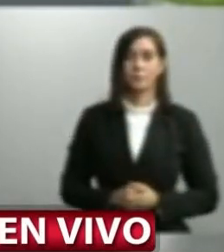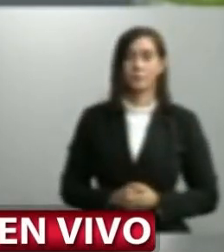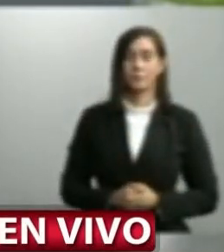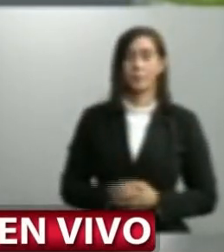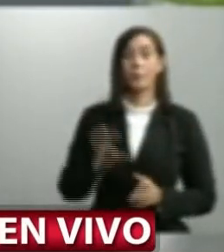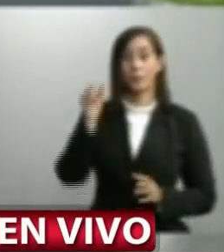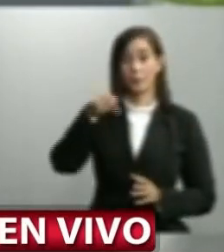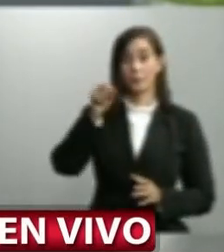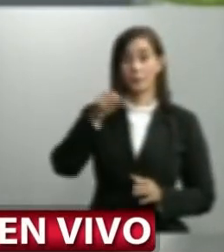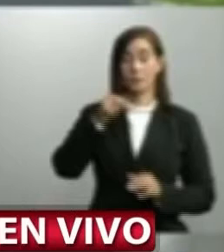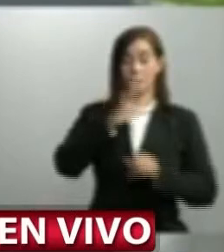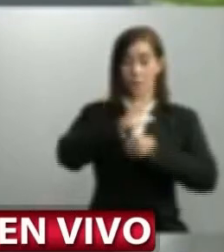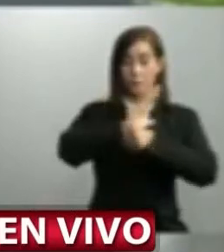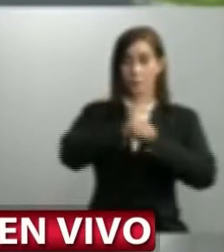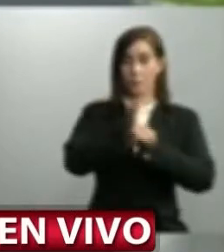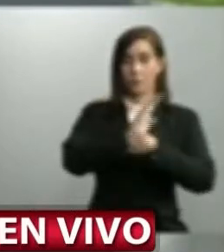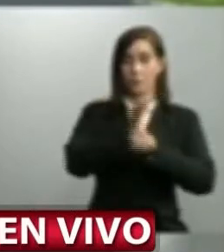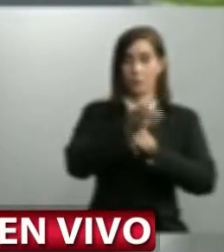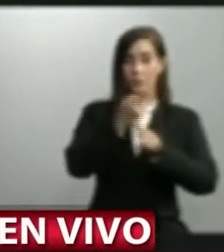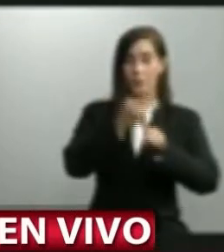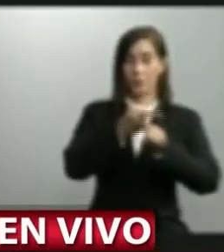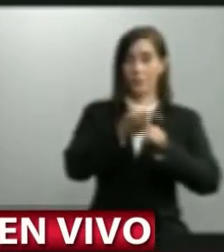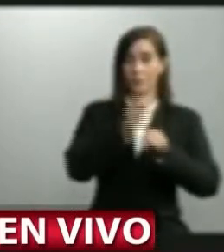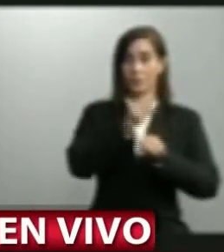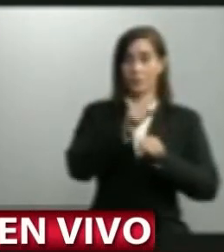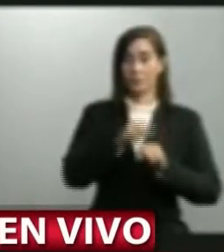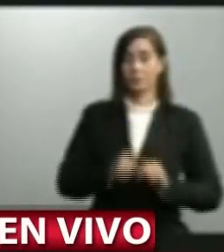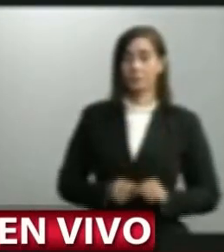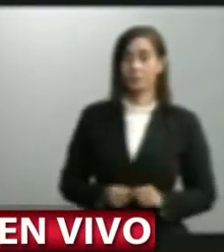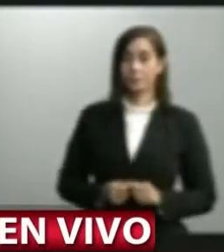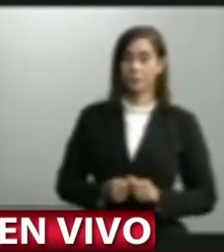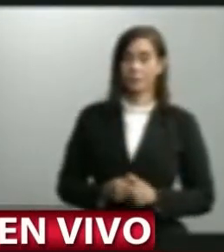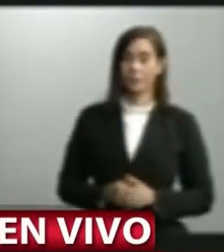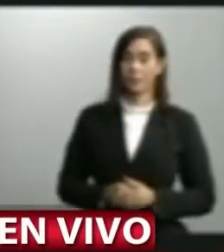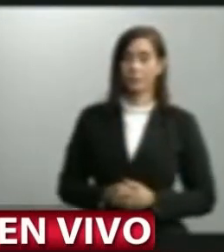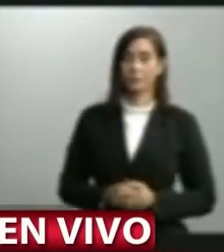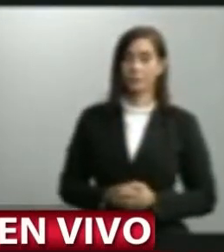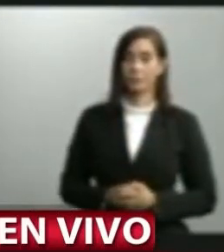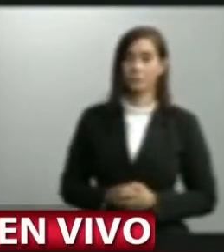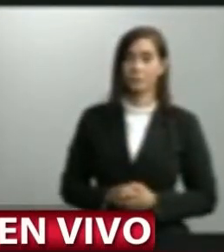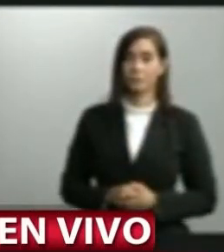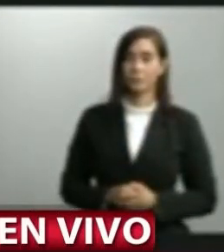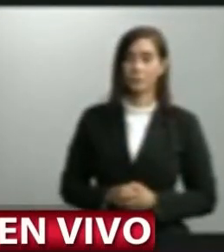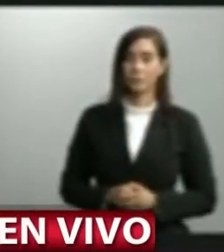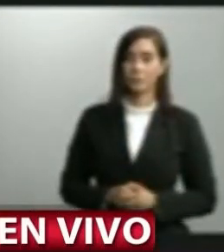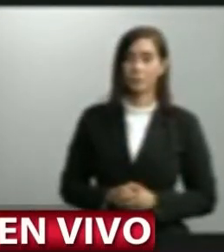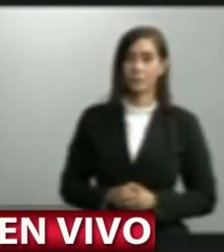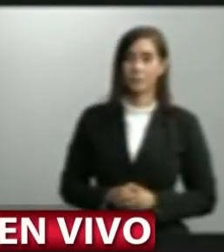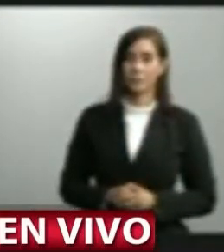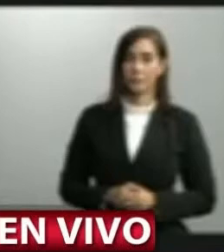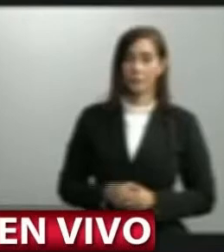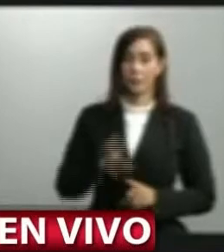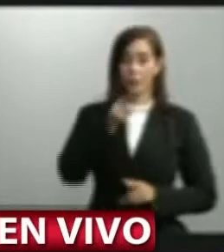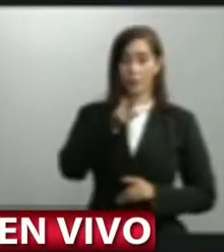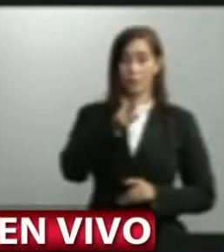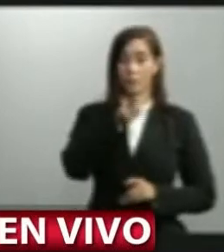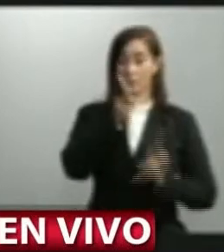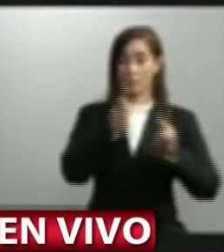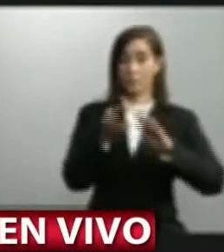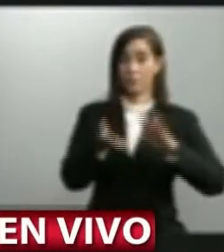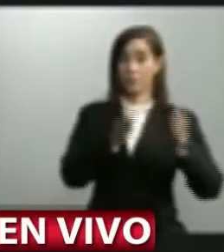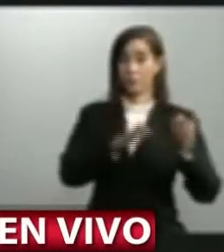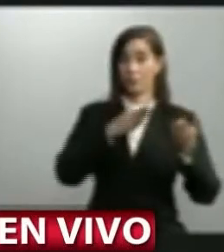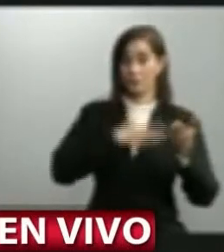Sí, sí, por coronavirus. Incluso una de las personas fallecidas pertenece a mi familia.